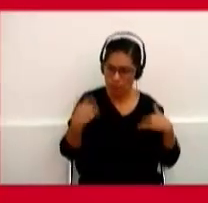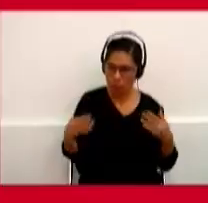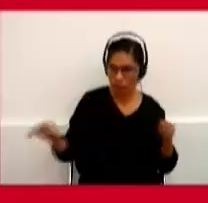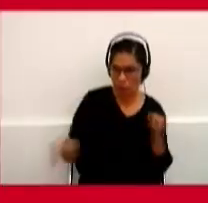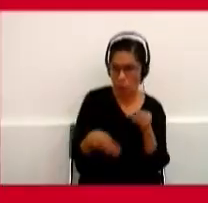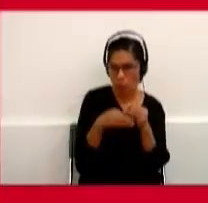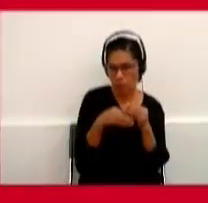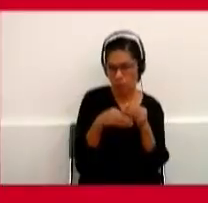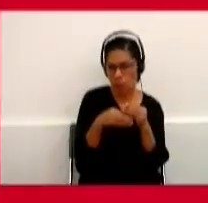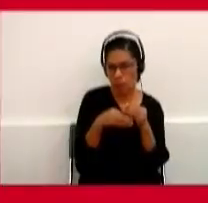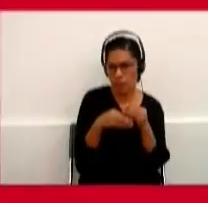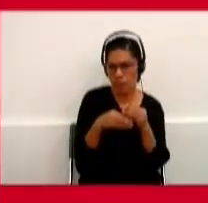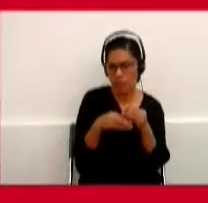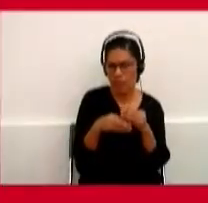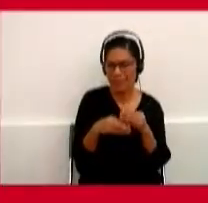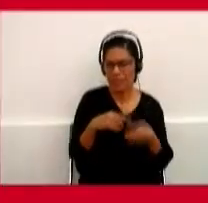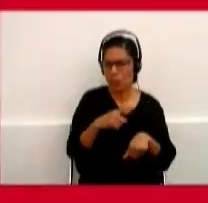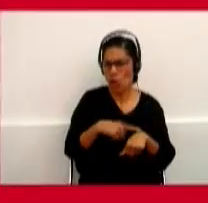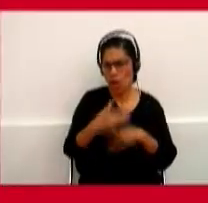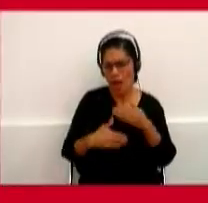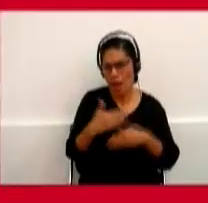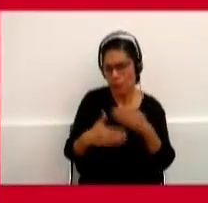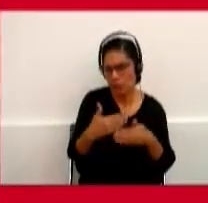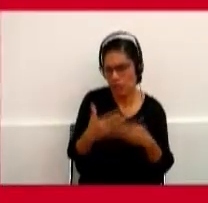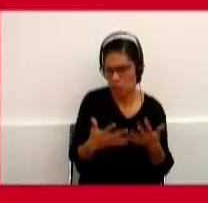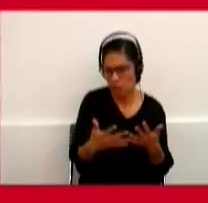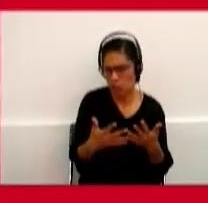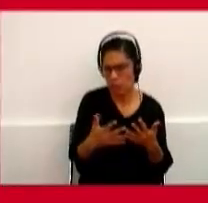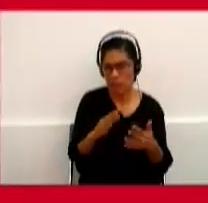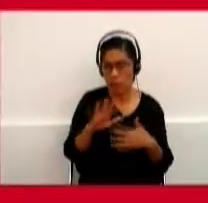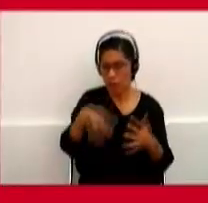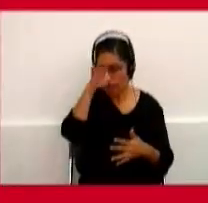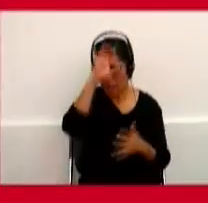sistema de gestión de flotas que maneja actualmente las mineras?